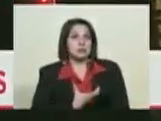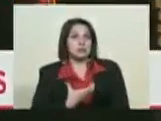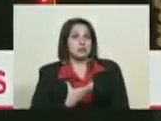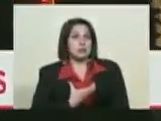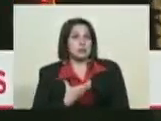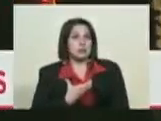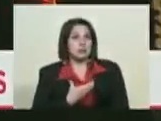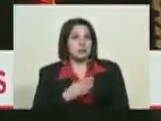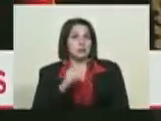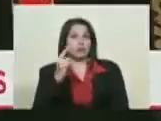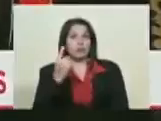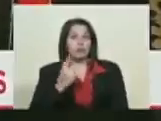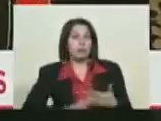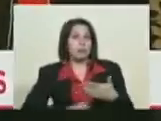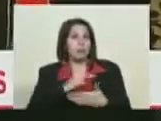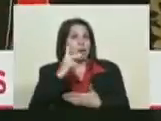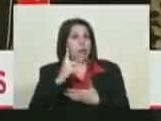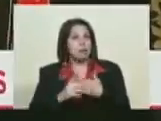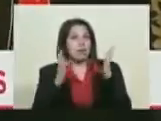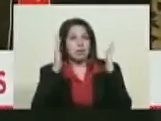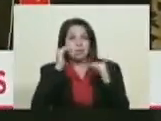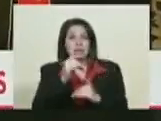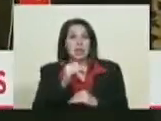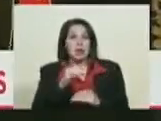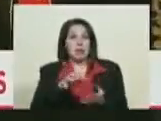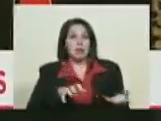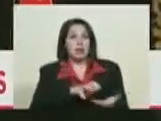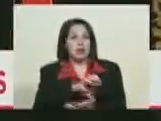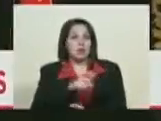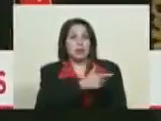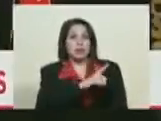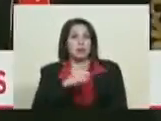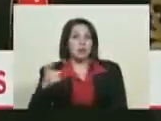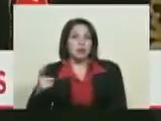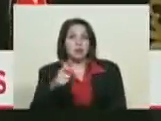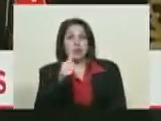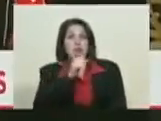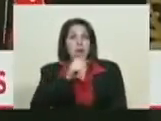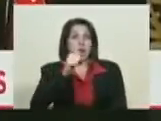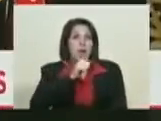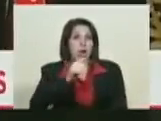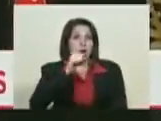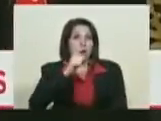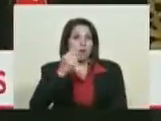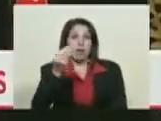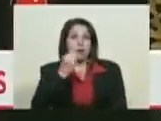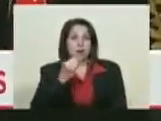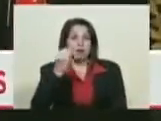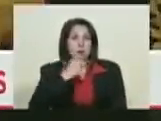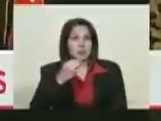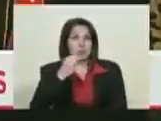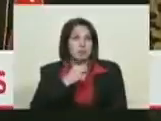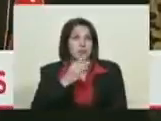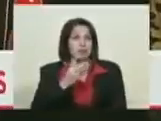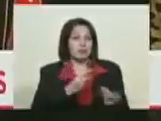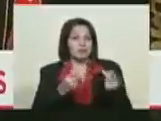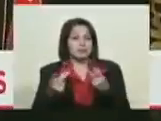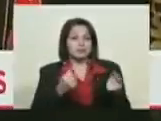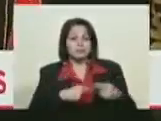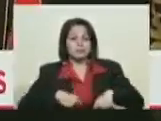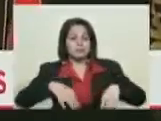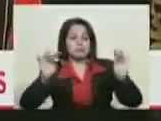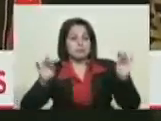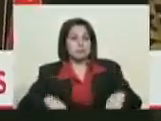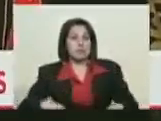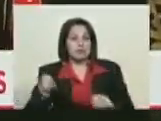un solo plan para atender el problema del transporte, del agua, del abastecimiento, de la economía popular, de